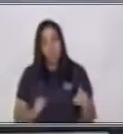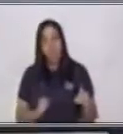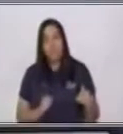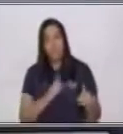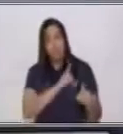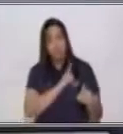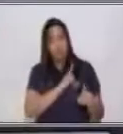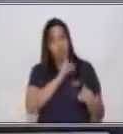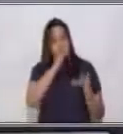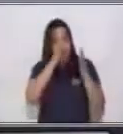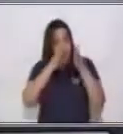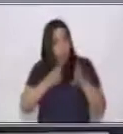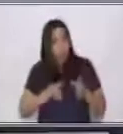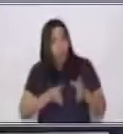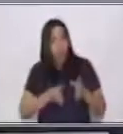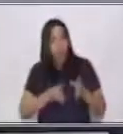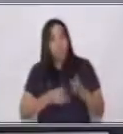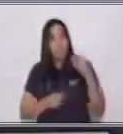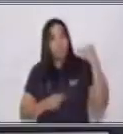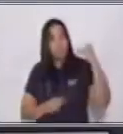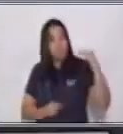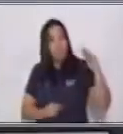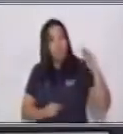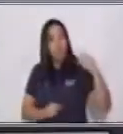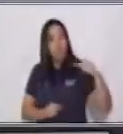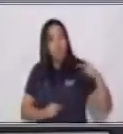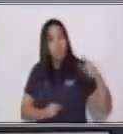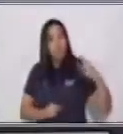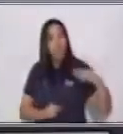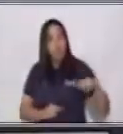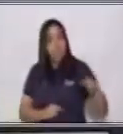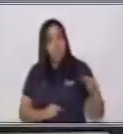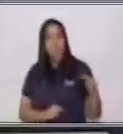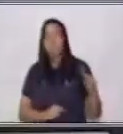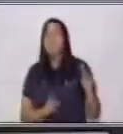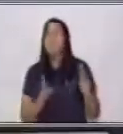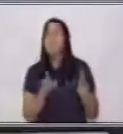que estábamos buscando formar, esta matriz inversa.